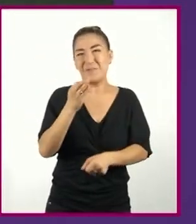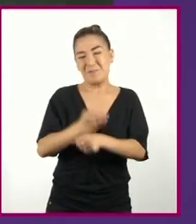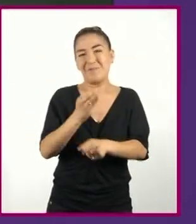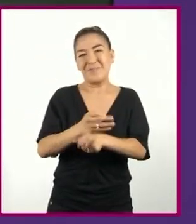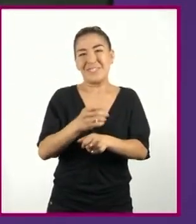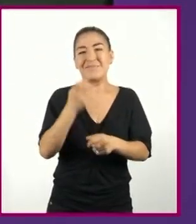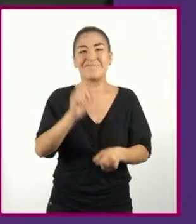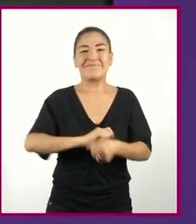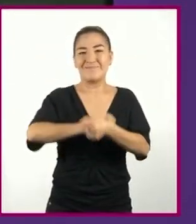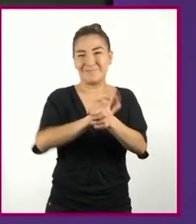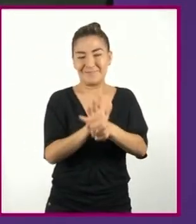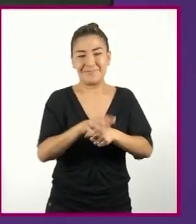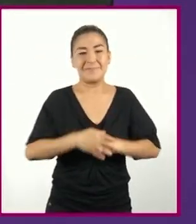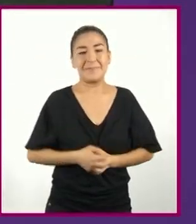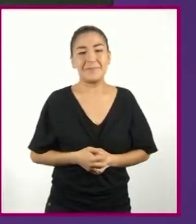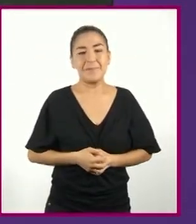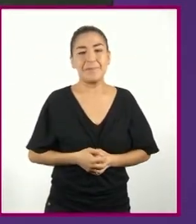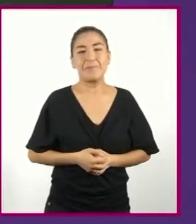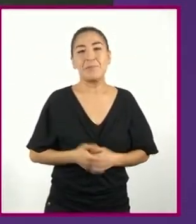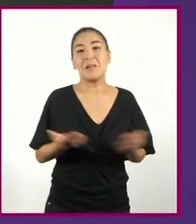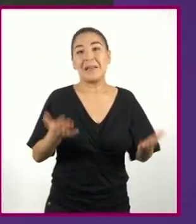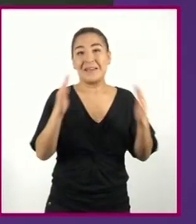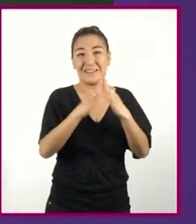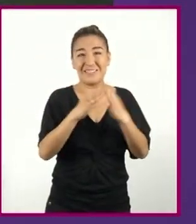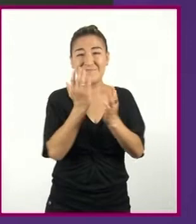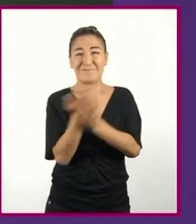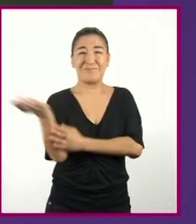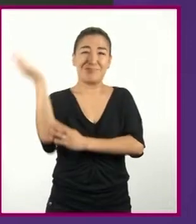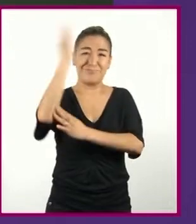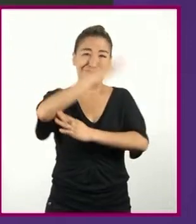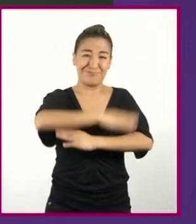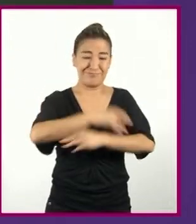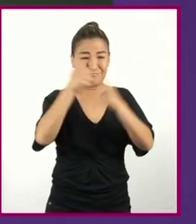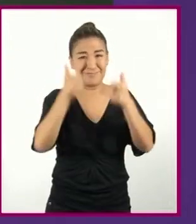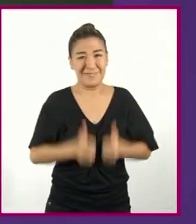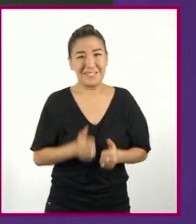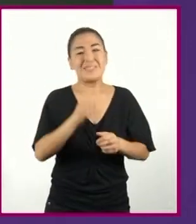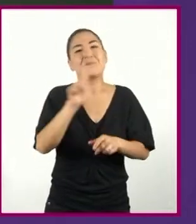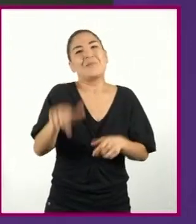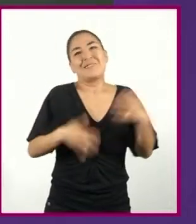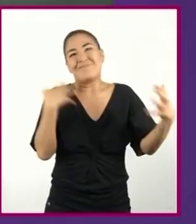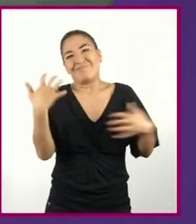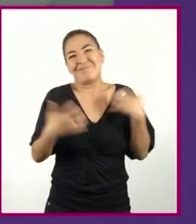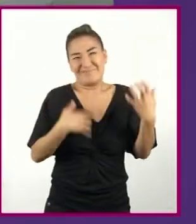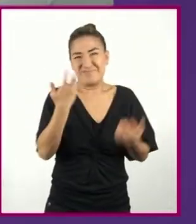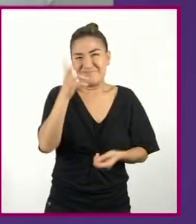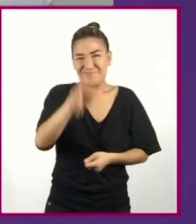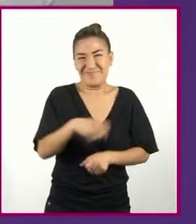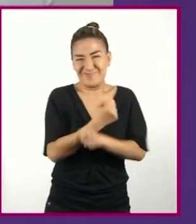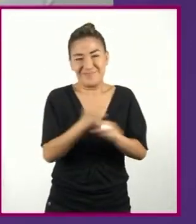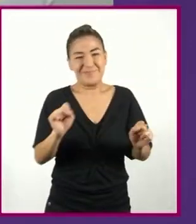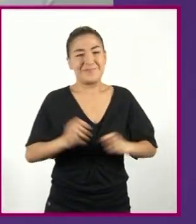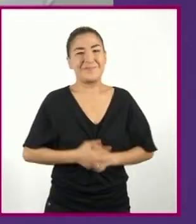pandemia, ya que quedarnos en casa todo el tiempo puede llegar a ser frustrante, ¿verdad?